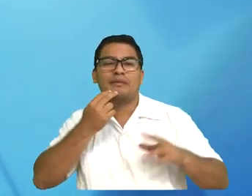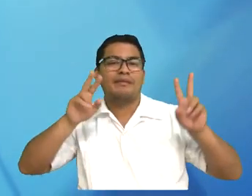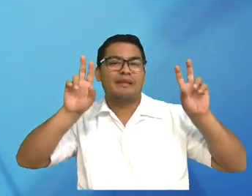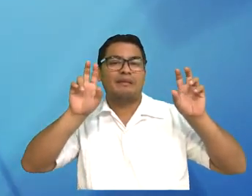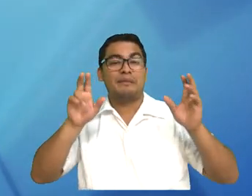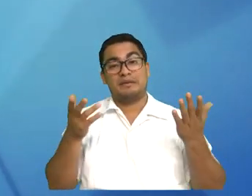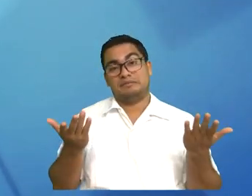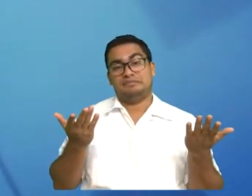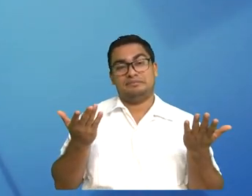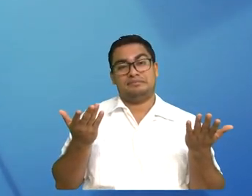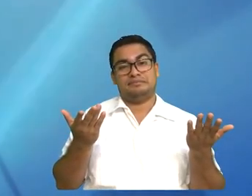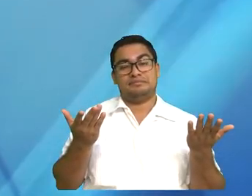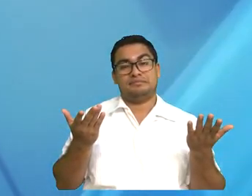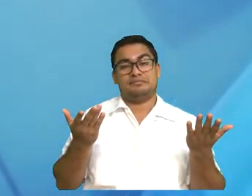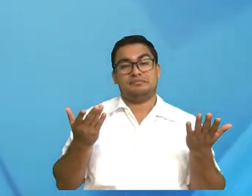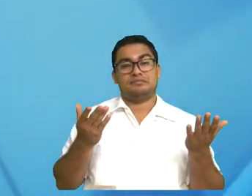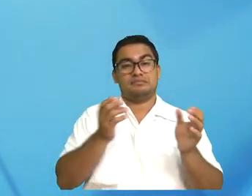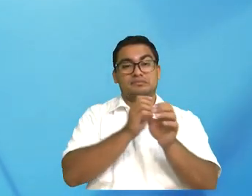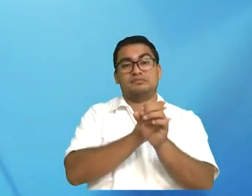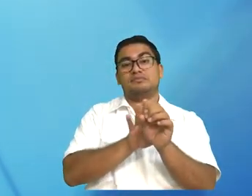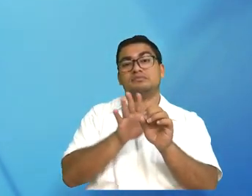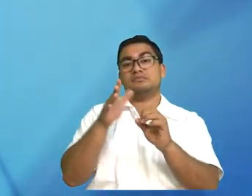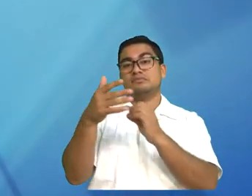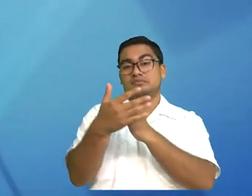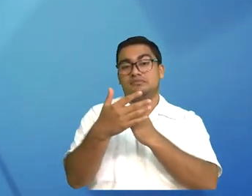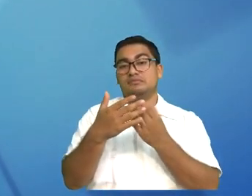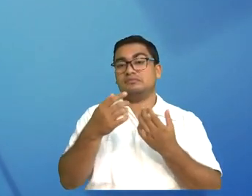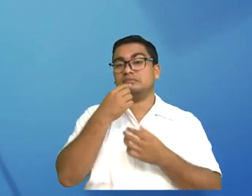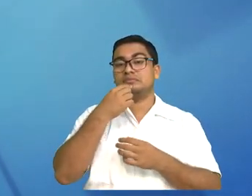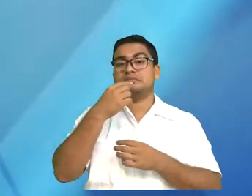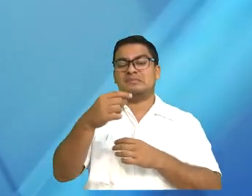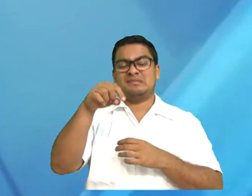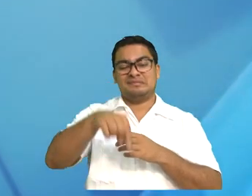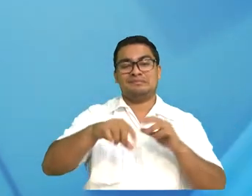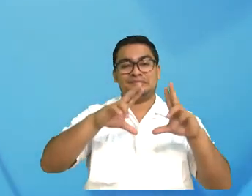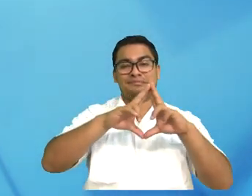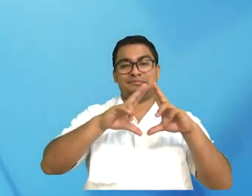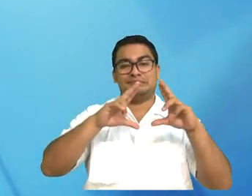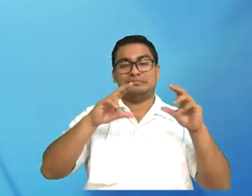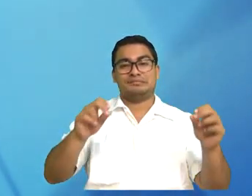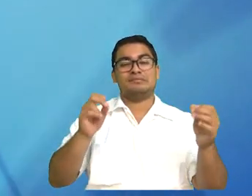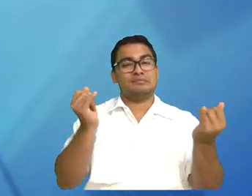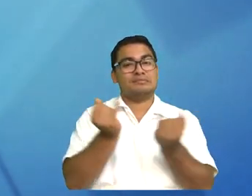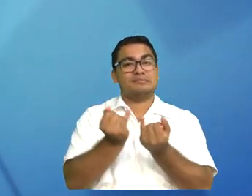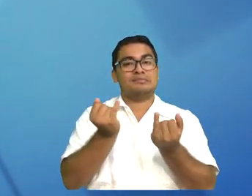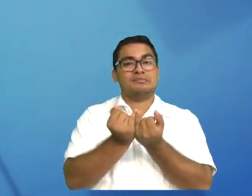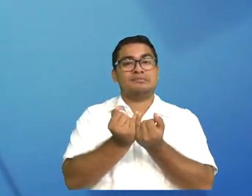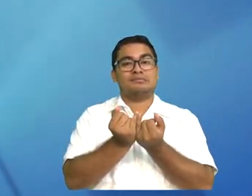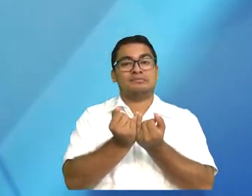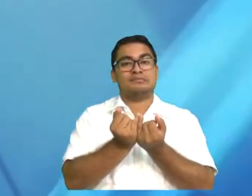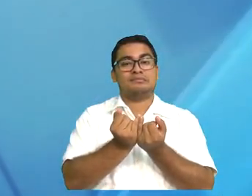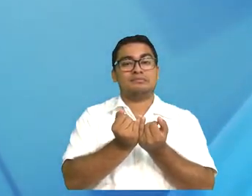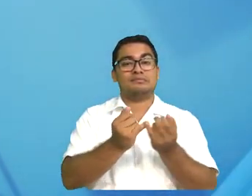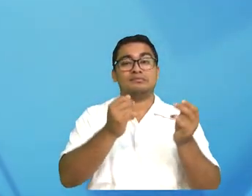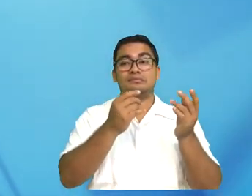información sobre el COVID-19 en nuestro país, sino también haciendo llamada a